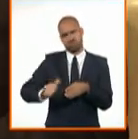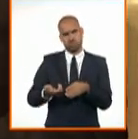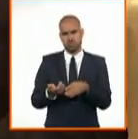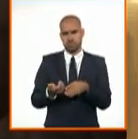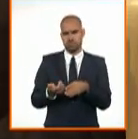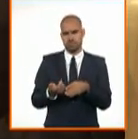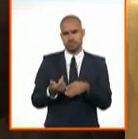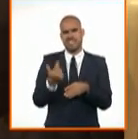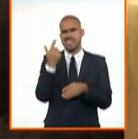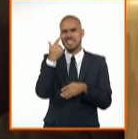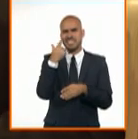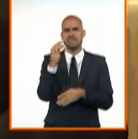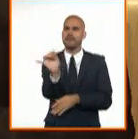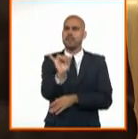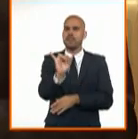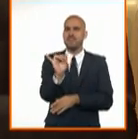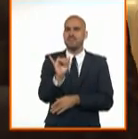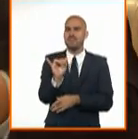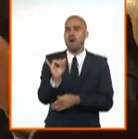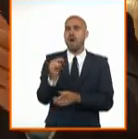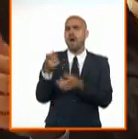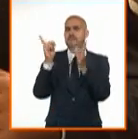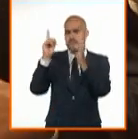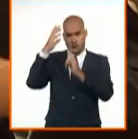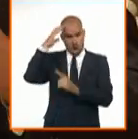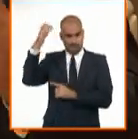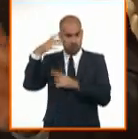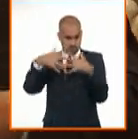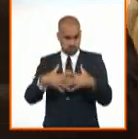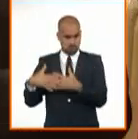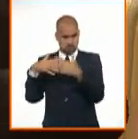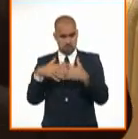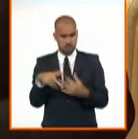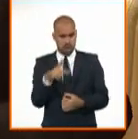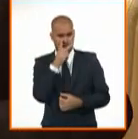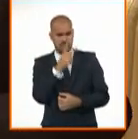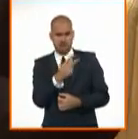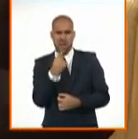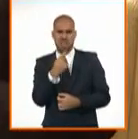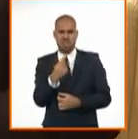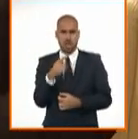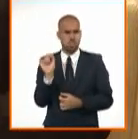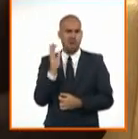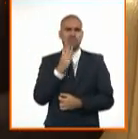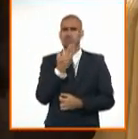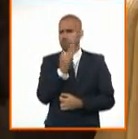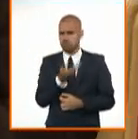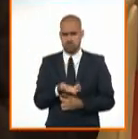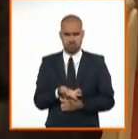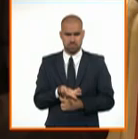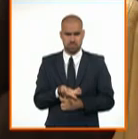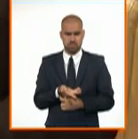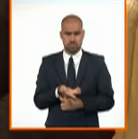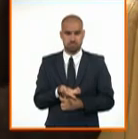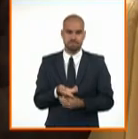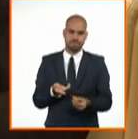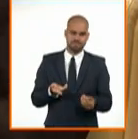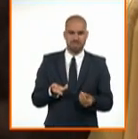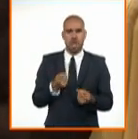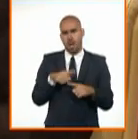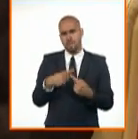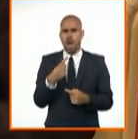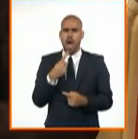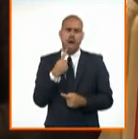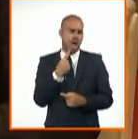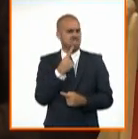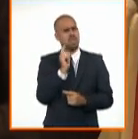es la política y cogiéndole eeuu cuando por una parte dice que ellos harán todo lo posible por que el pueblo